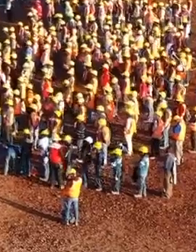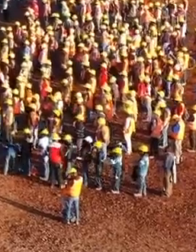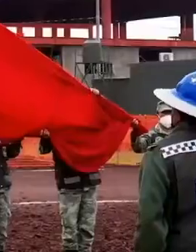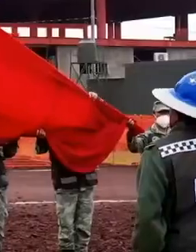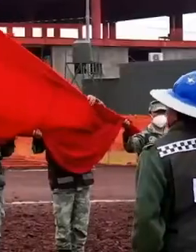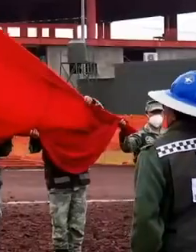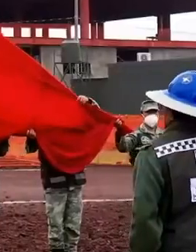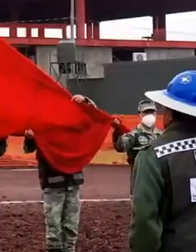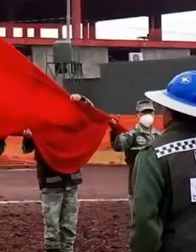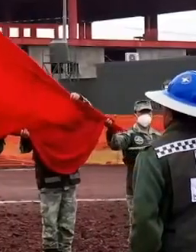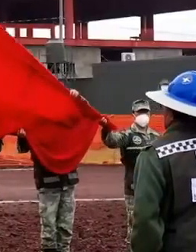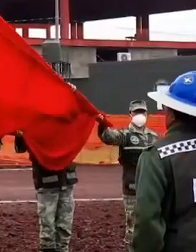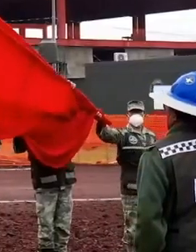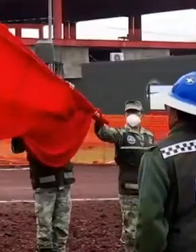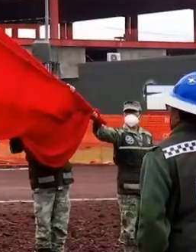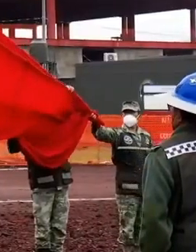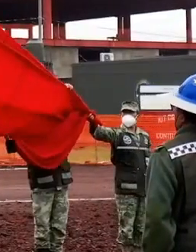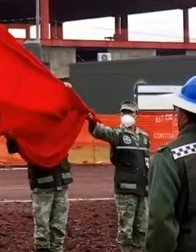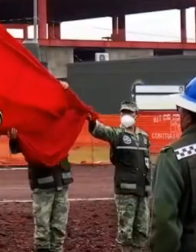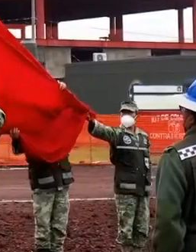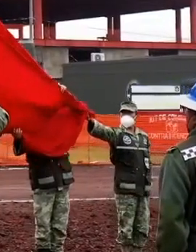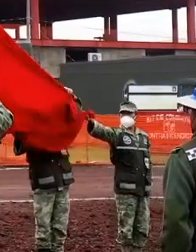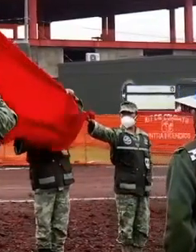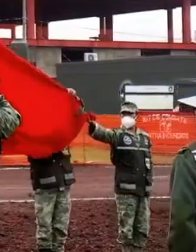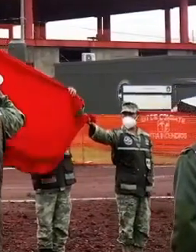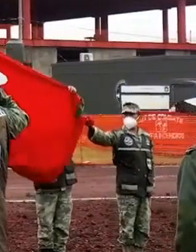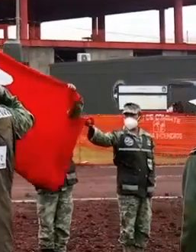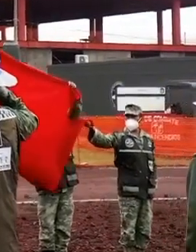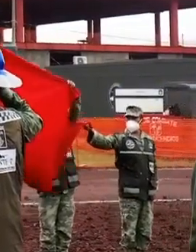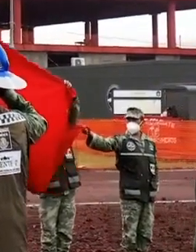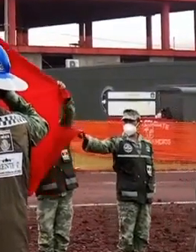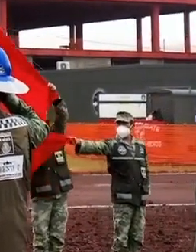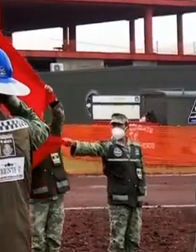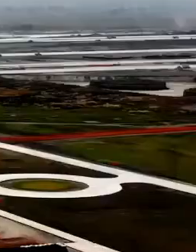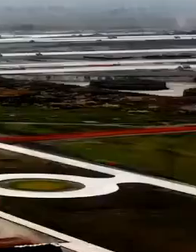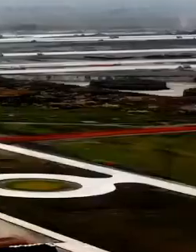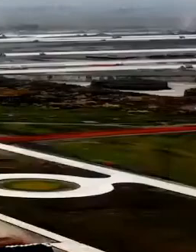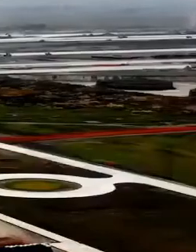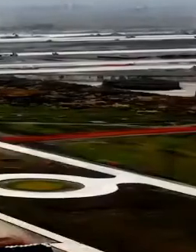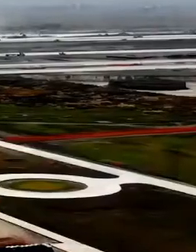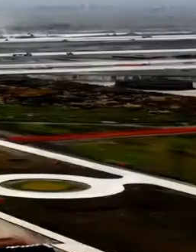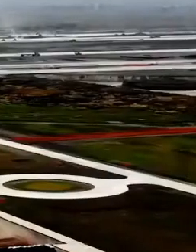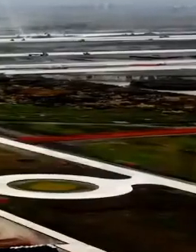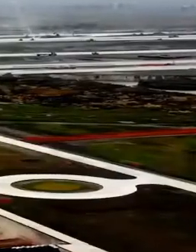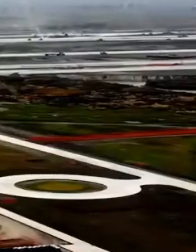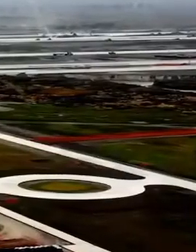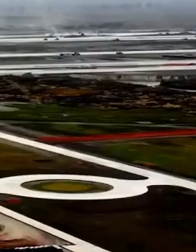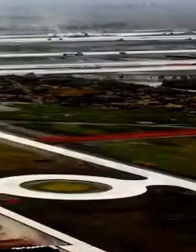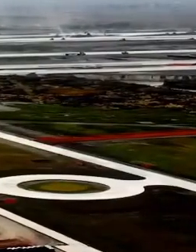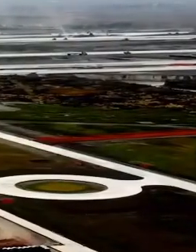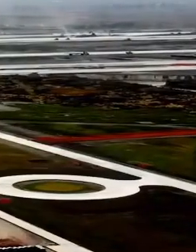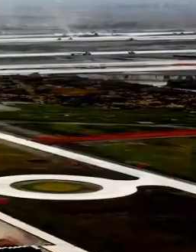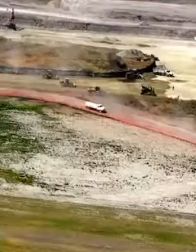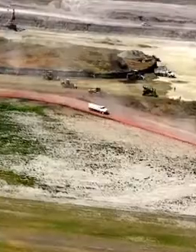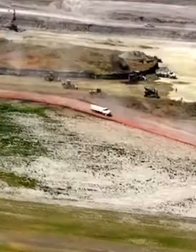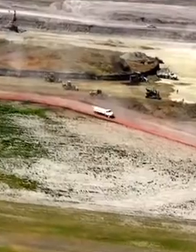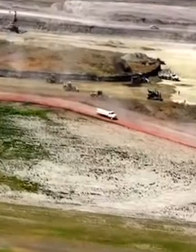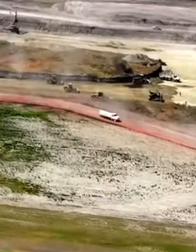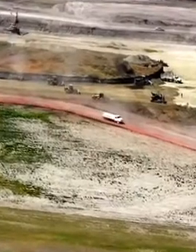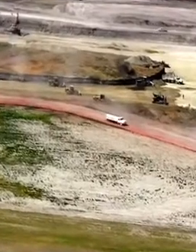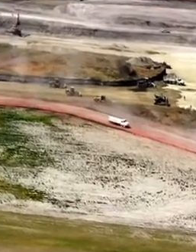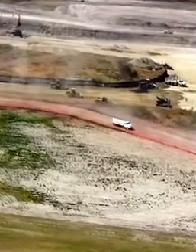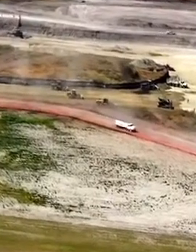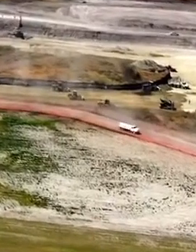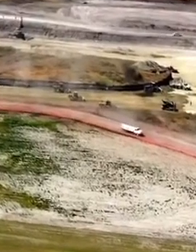México. A todos los mexicanos, tengan la certeza de que este proyecto de gran infraestructura nacional se